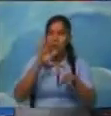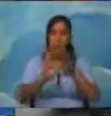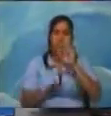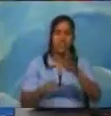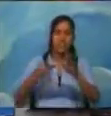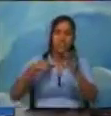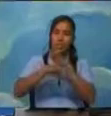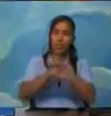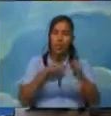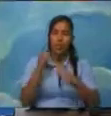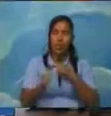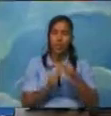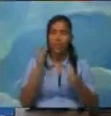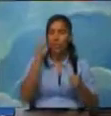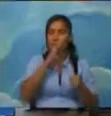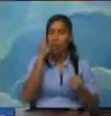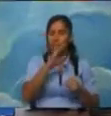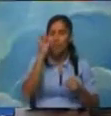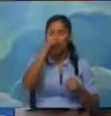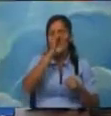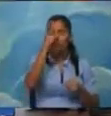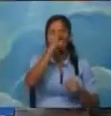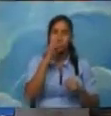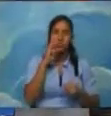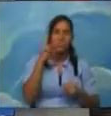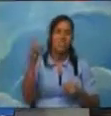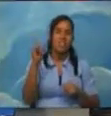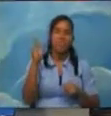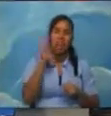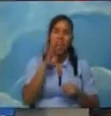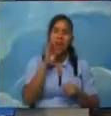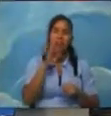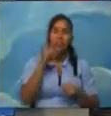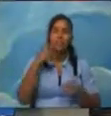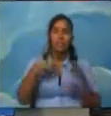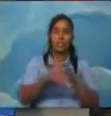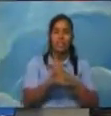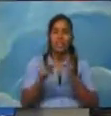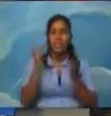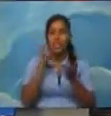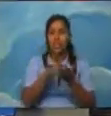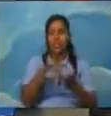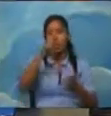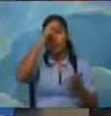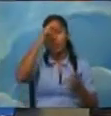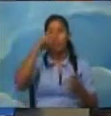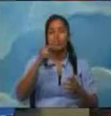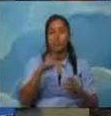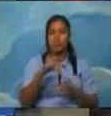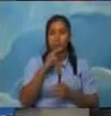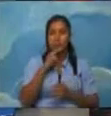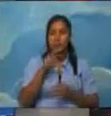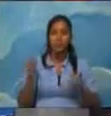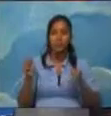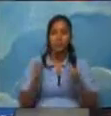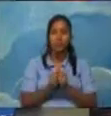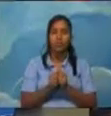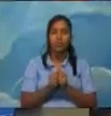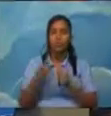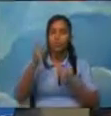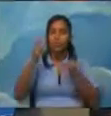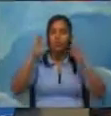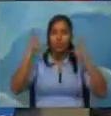de harapo, hediondo, a diablo. Y así le llegó a su padre. Aleluya. Con una